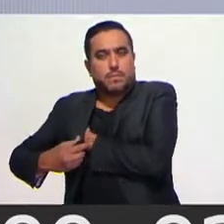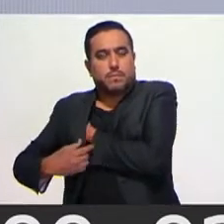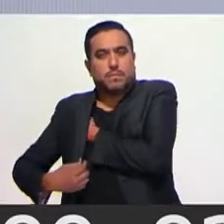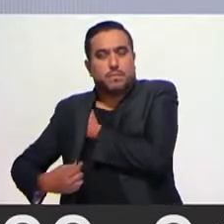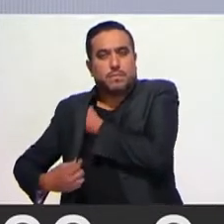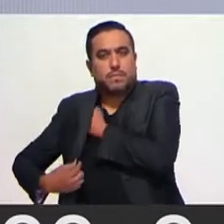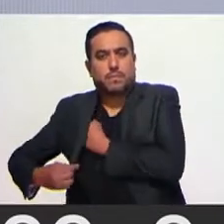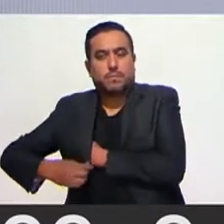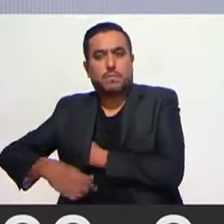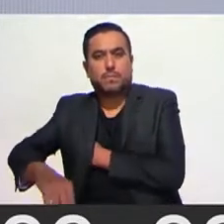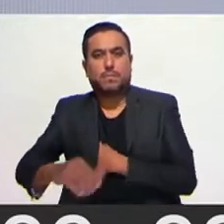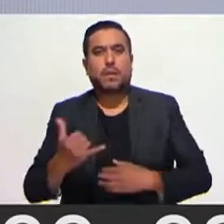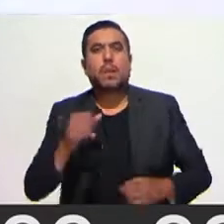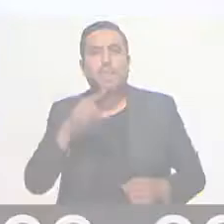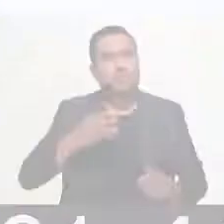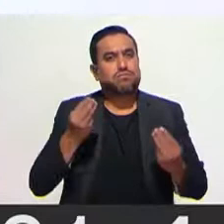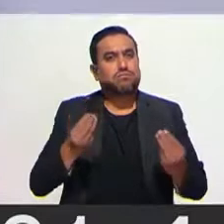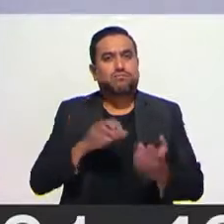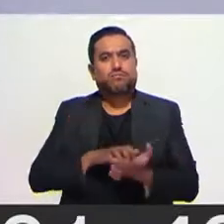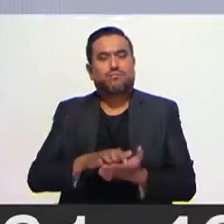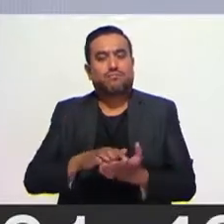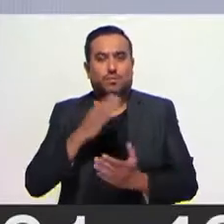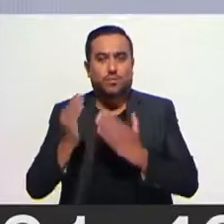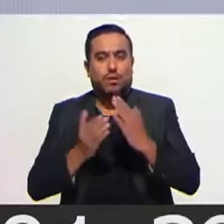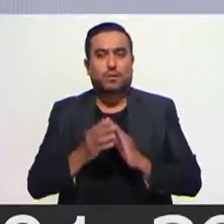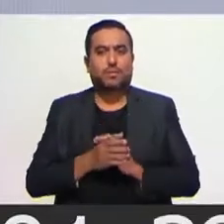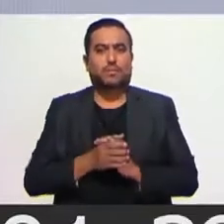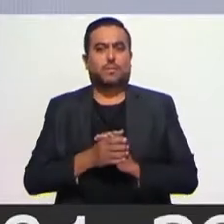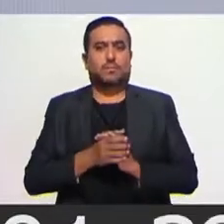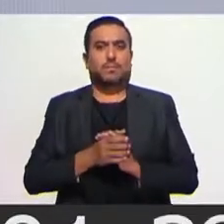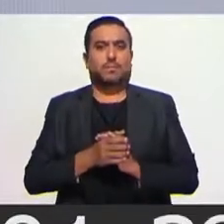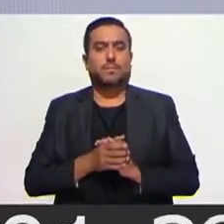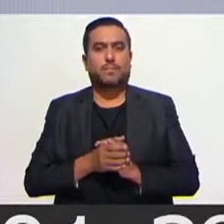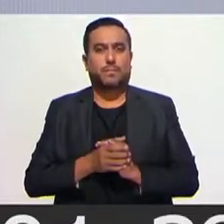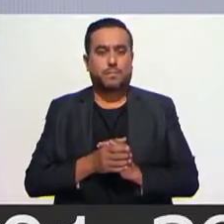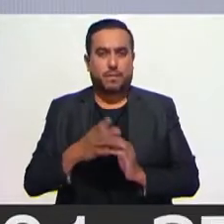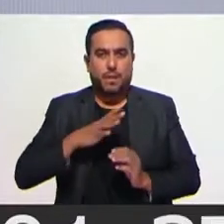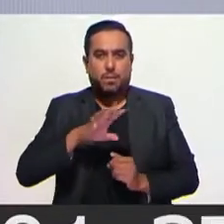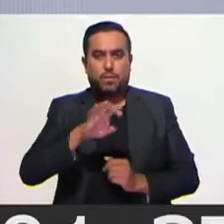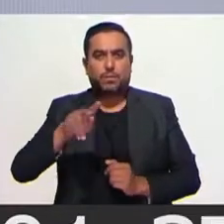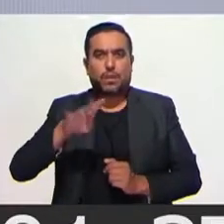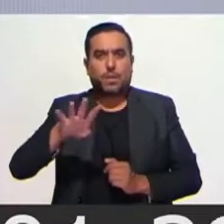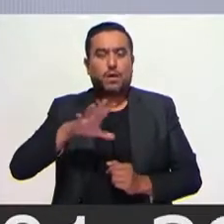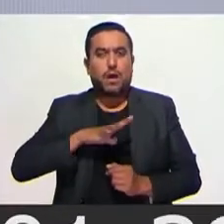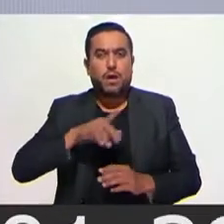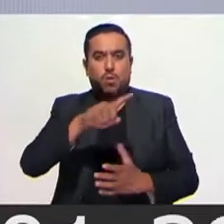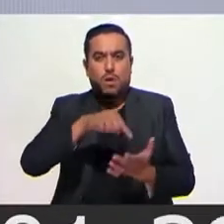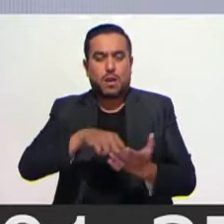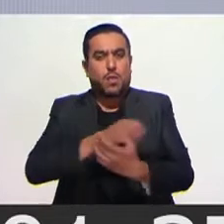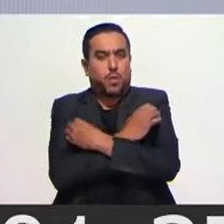Reconociendo a los maestros por su gran tarea. Muchas gracias. Nosotros tenemos unos espacios, 884 espacios